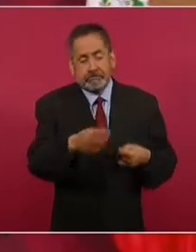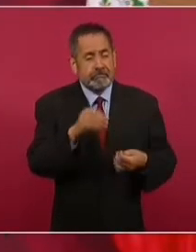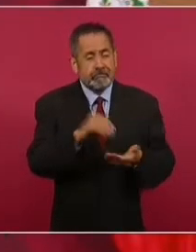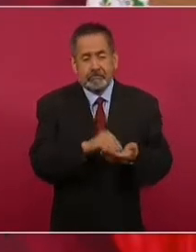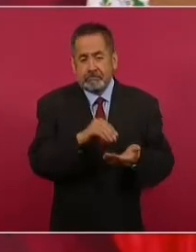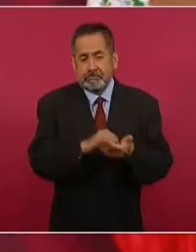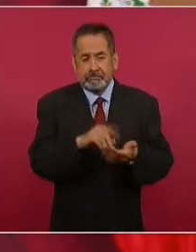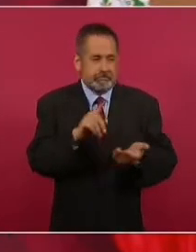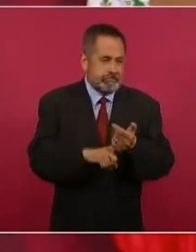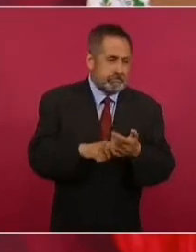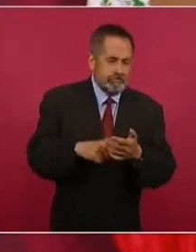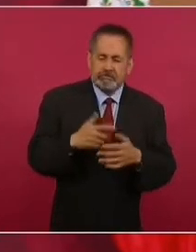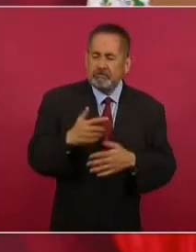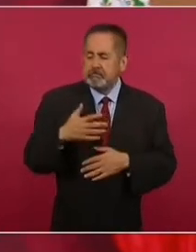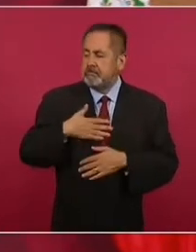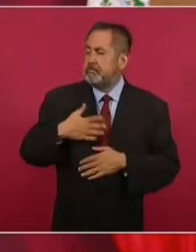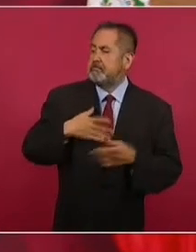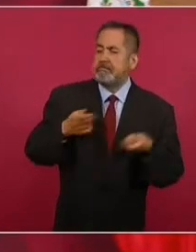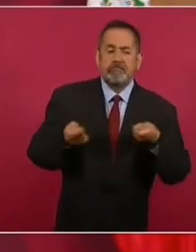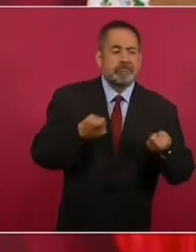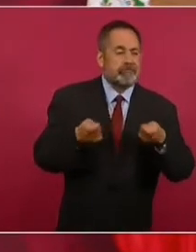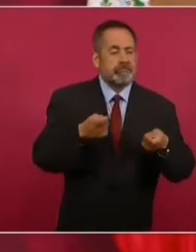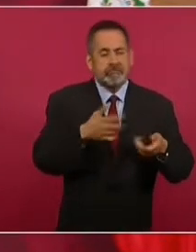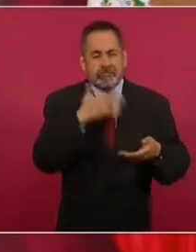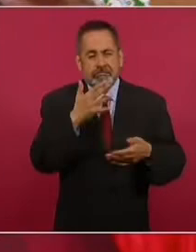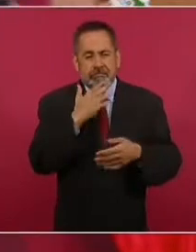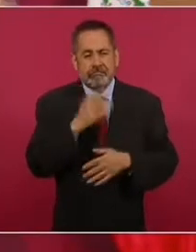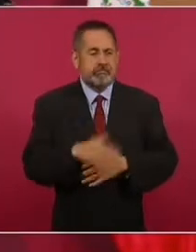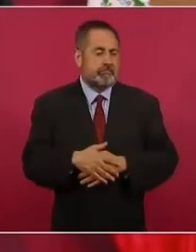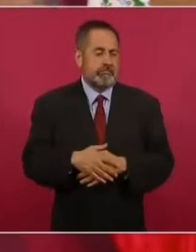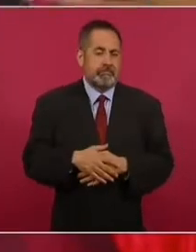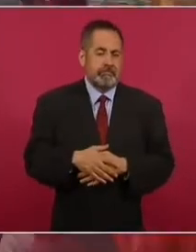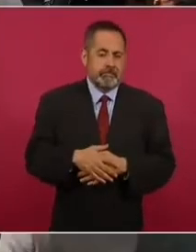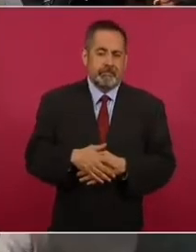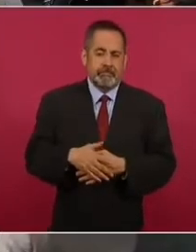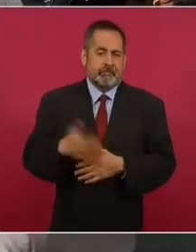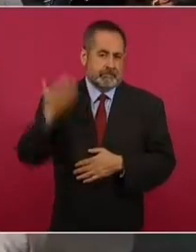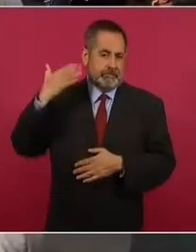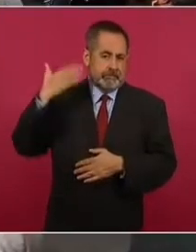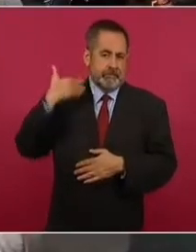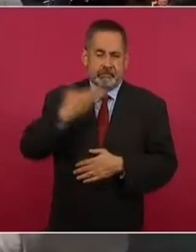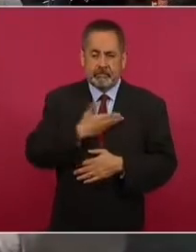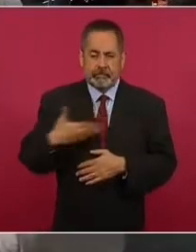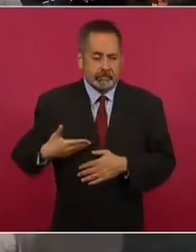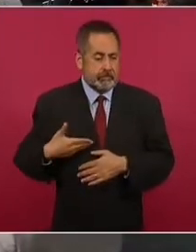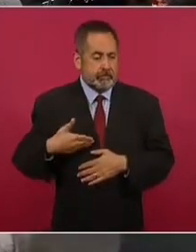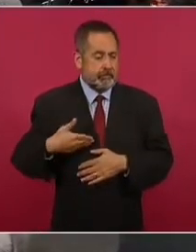aplicando como estrategia y se repartían los tribunales.